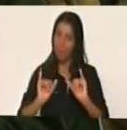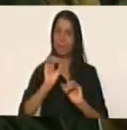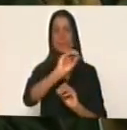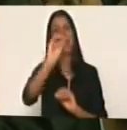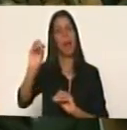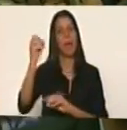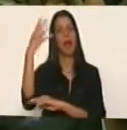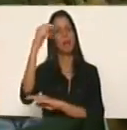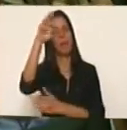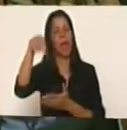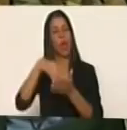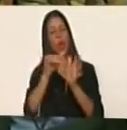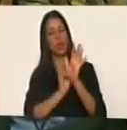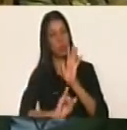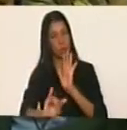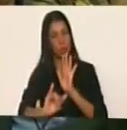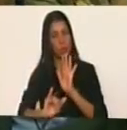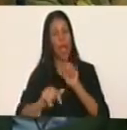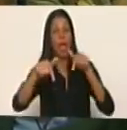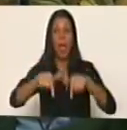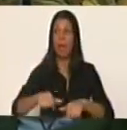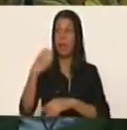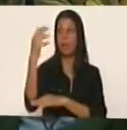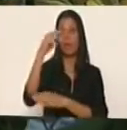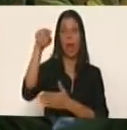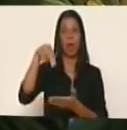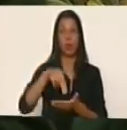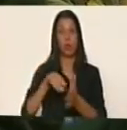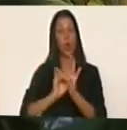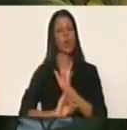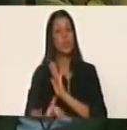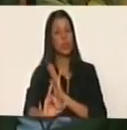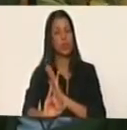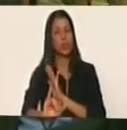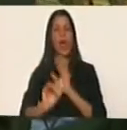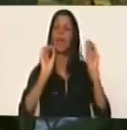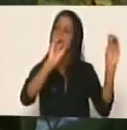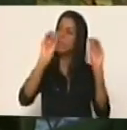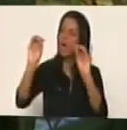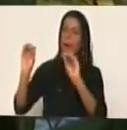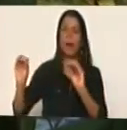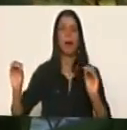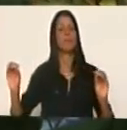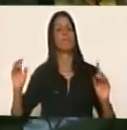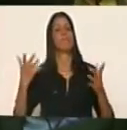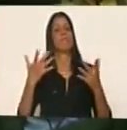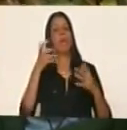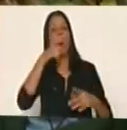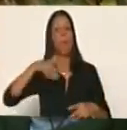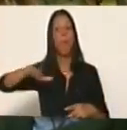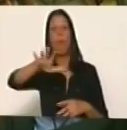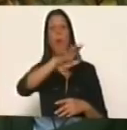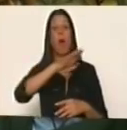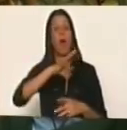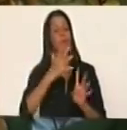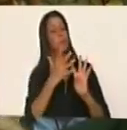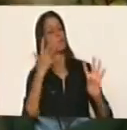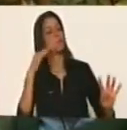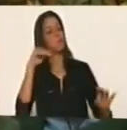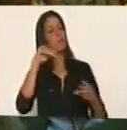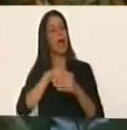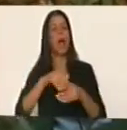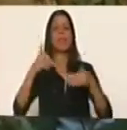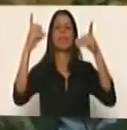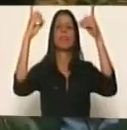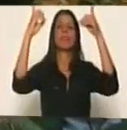Nacional Constituyente. Y lo hace esta Asamblea Nacional Constituyente cuando convoca a la soberanía nacional para que se exprese en las mesas electorales y